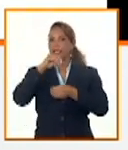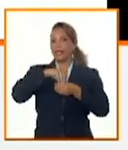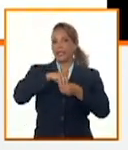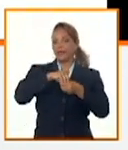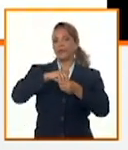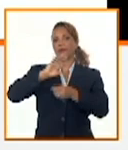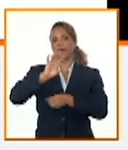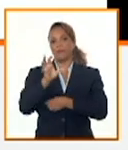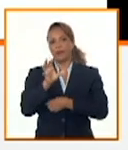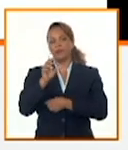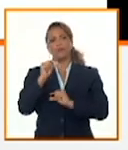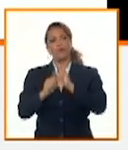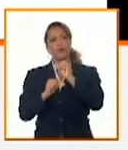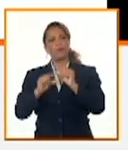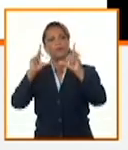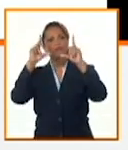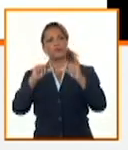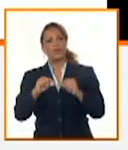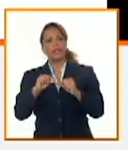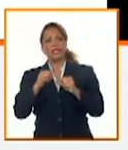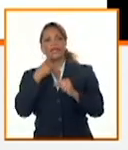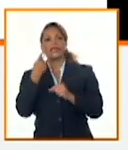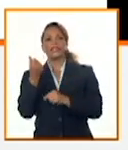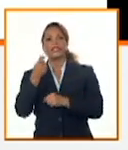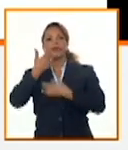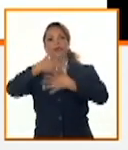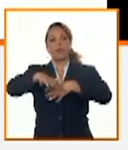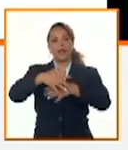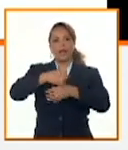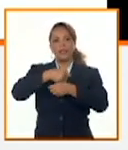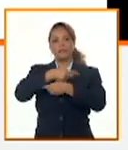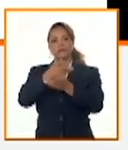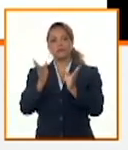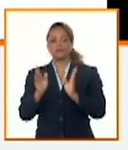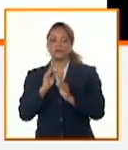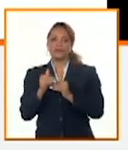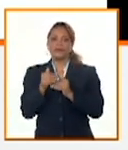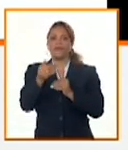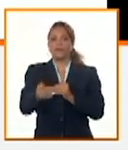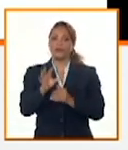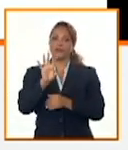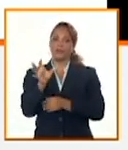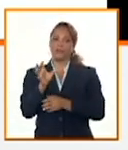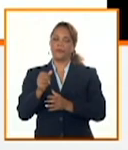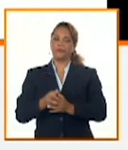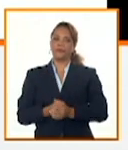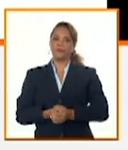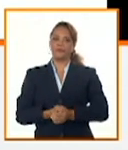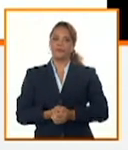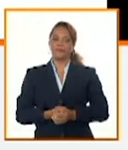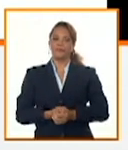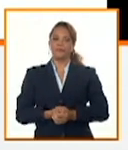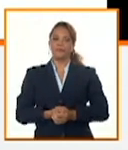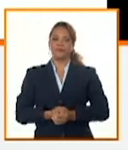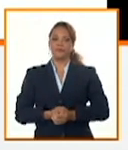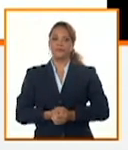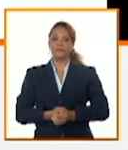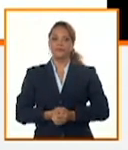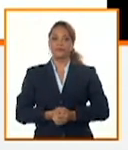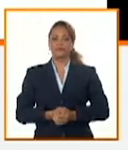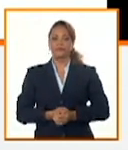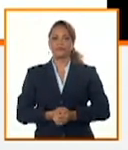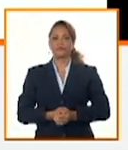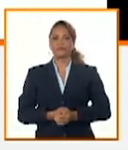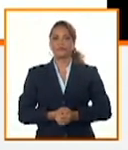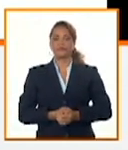reducir esa ese monto de efectivo que se que se estaba quedando fuera del fuera del banco Seguimos